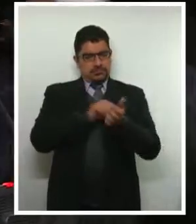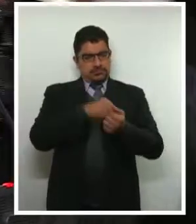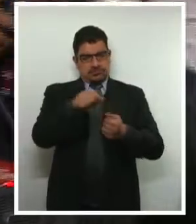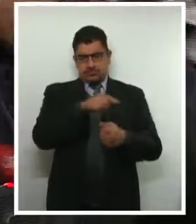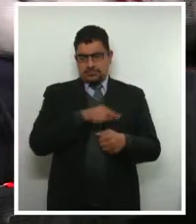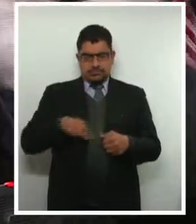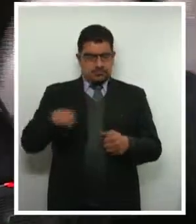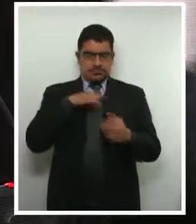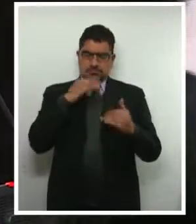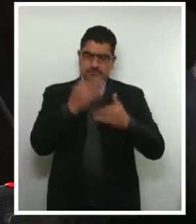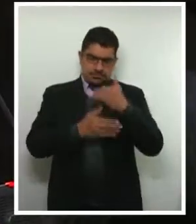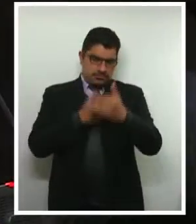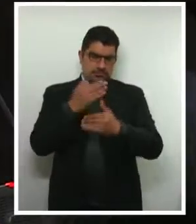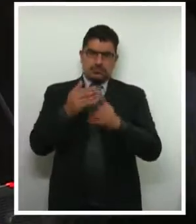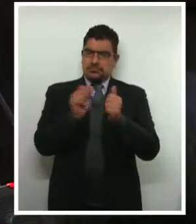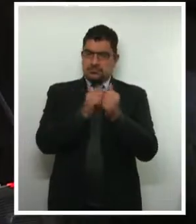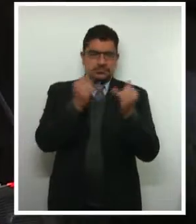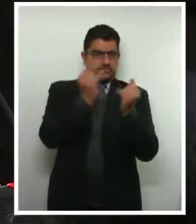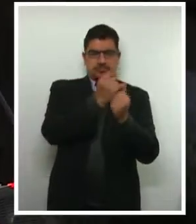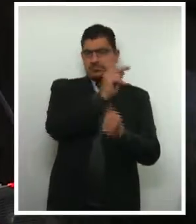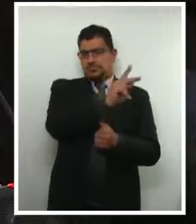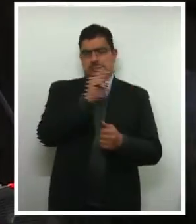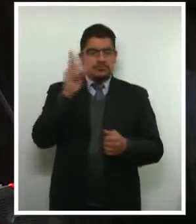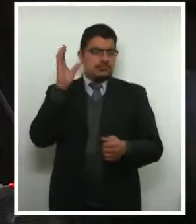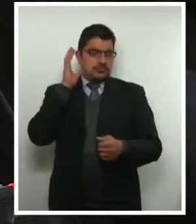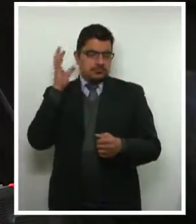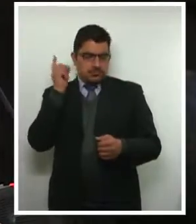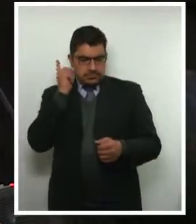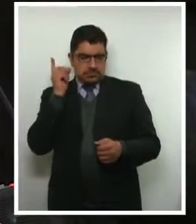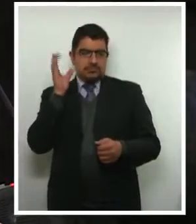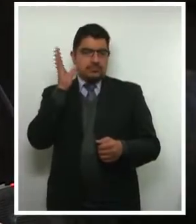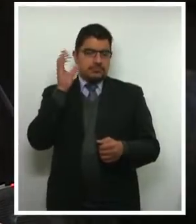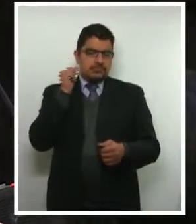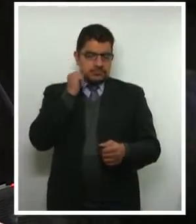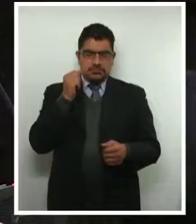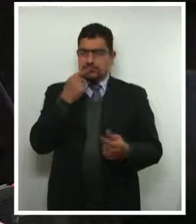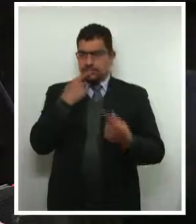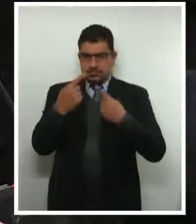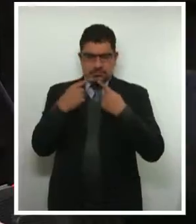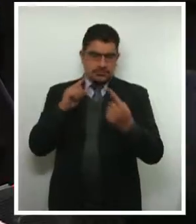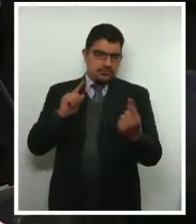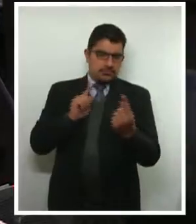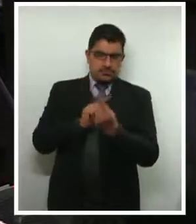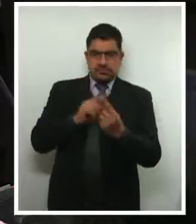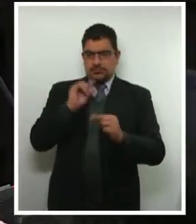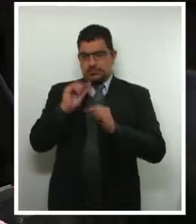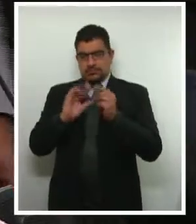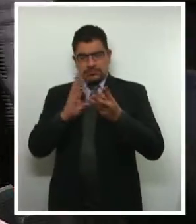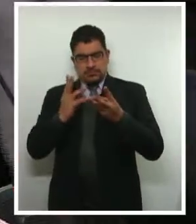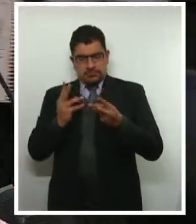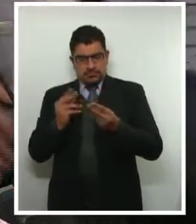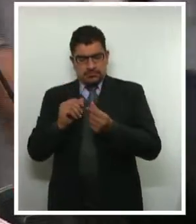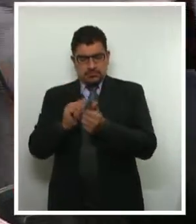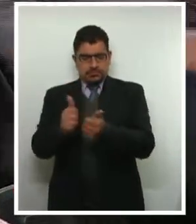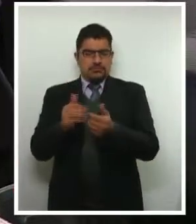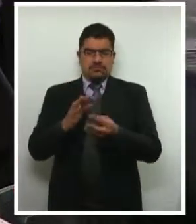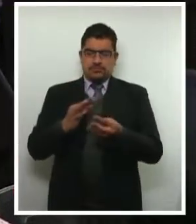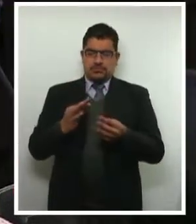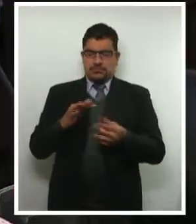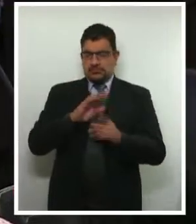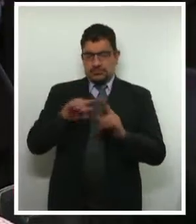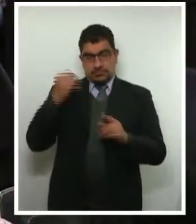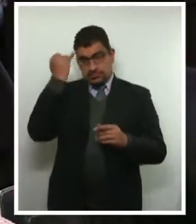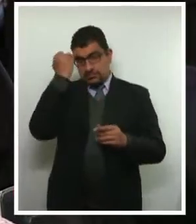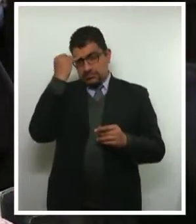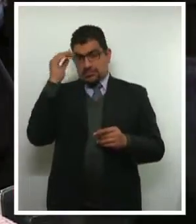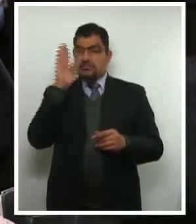operado en el proceso legislativo. Hay acercamientos, hay acuerdos, se tiene que ir afinándose. O sea, no fue ninguna mente oscura